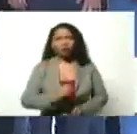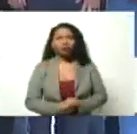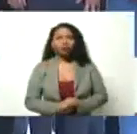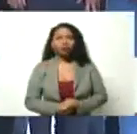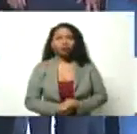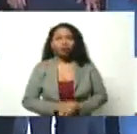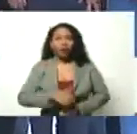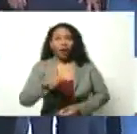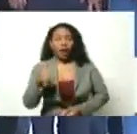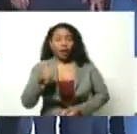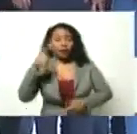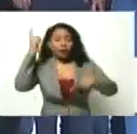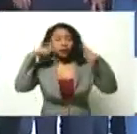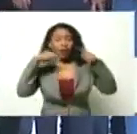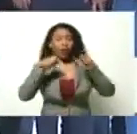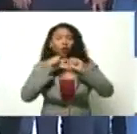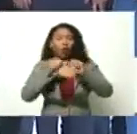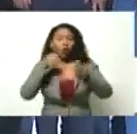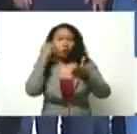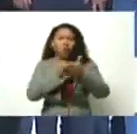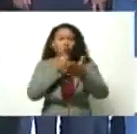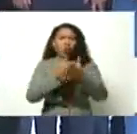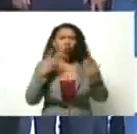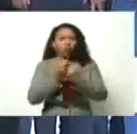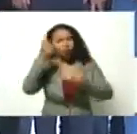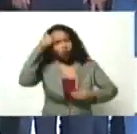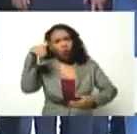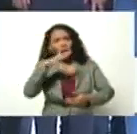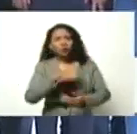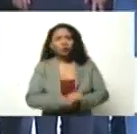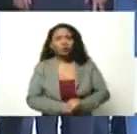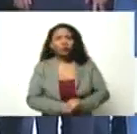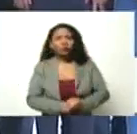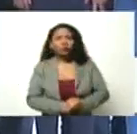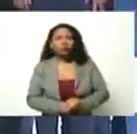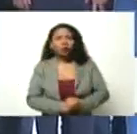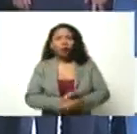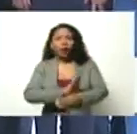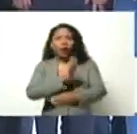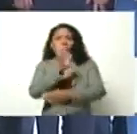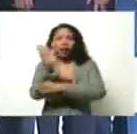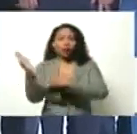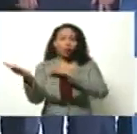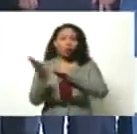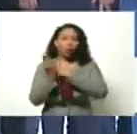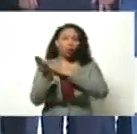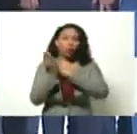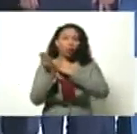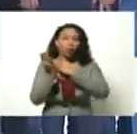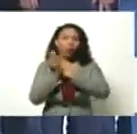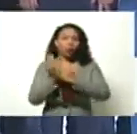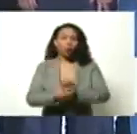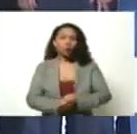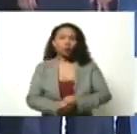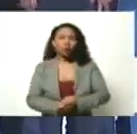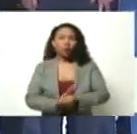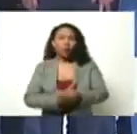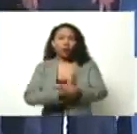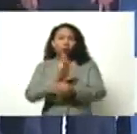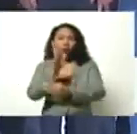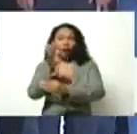prefirió seguir luchando junto al pueblo que iba a curarse que ir